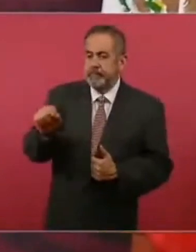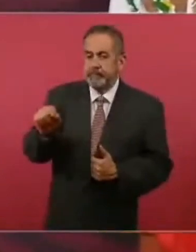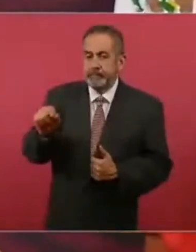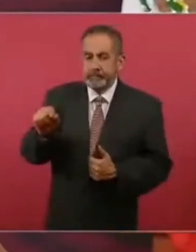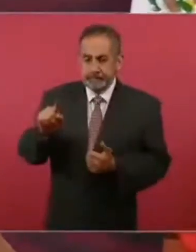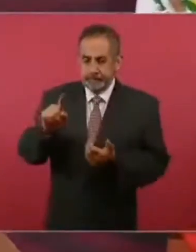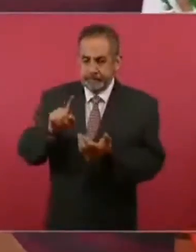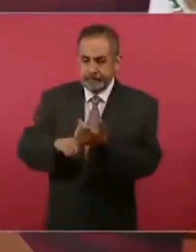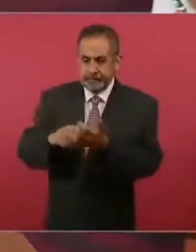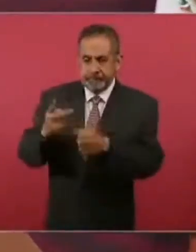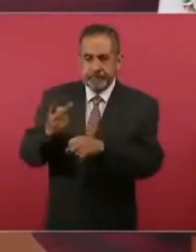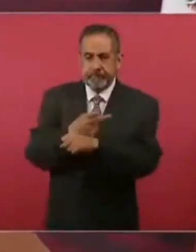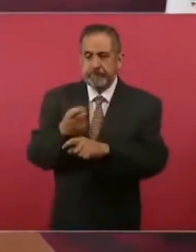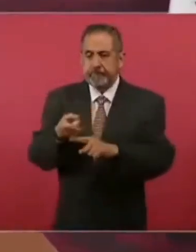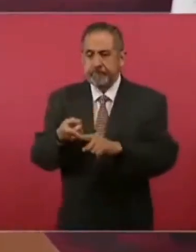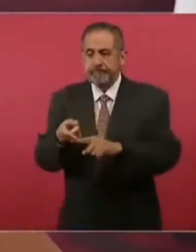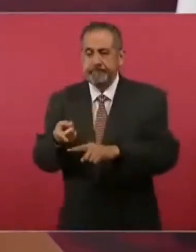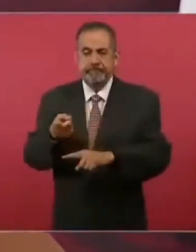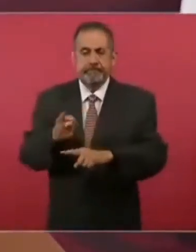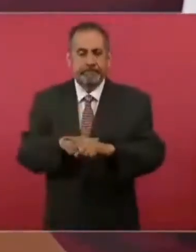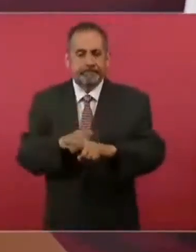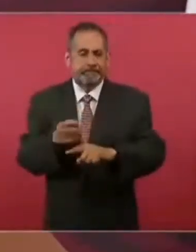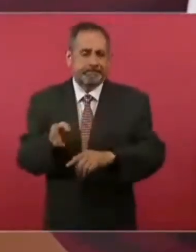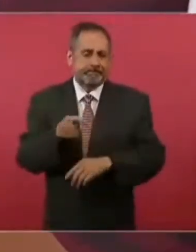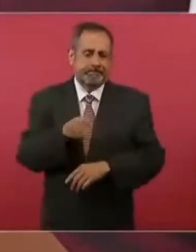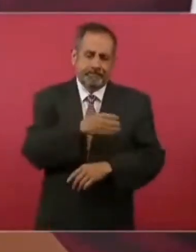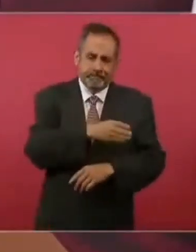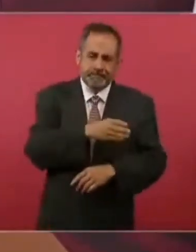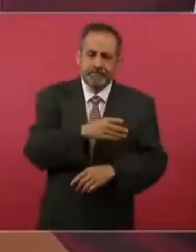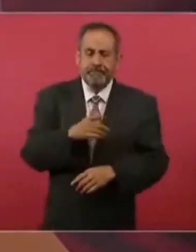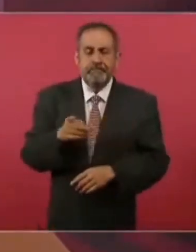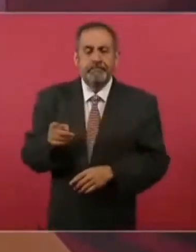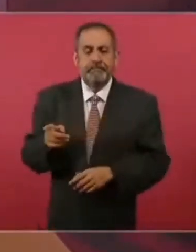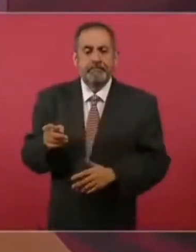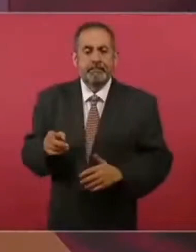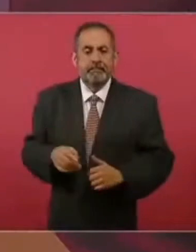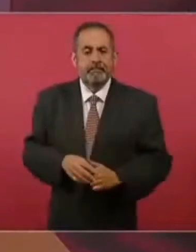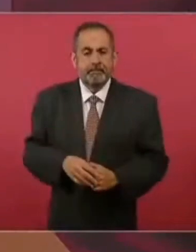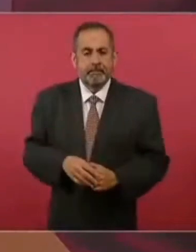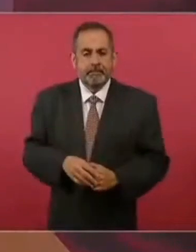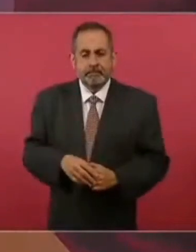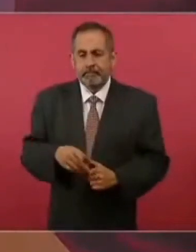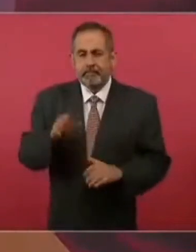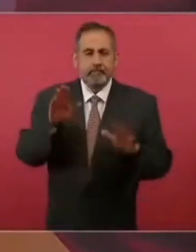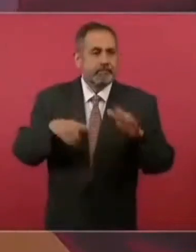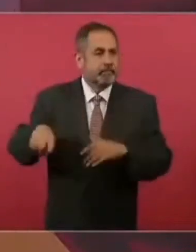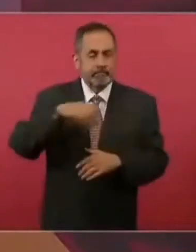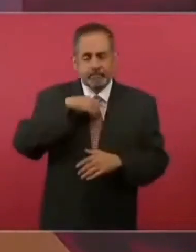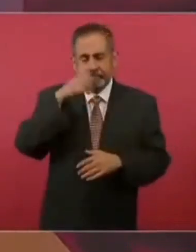como antecedente, aunque a veces se olvida,